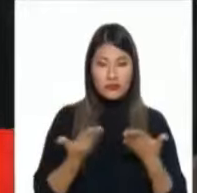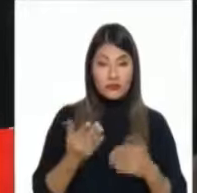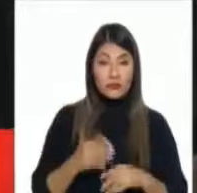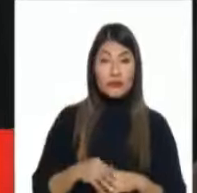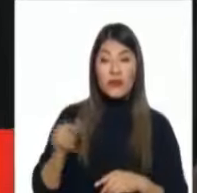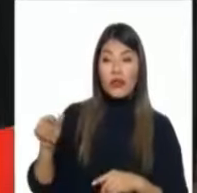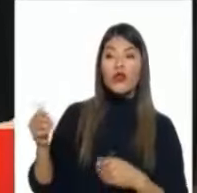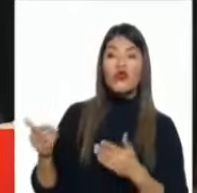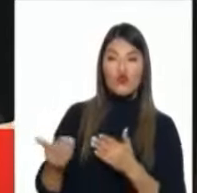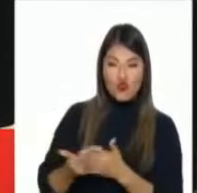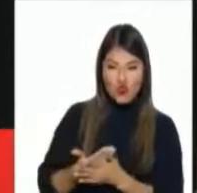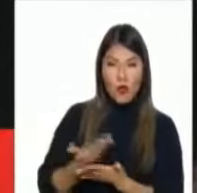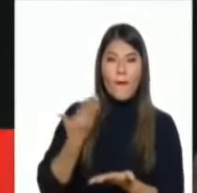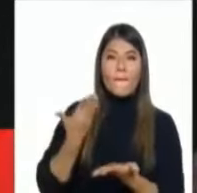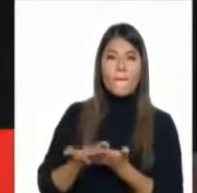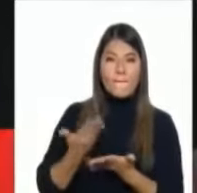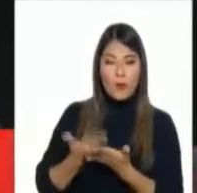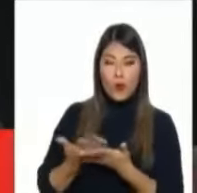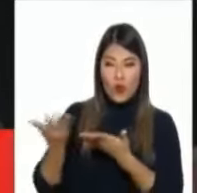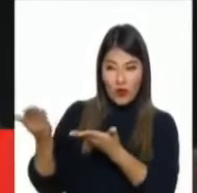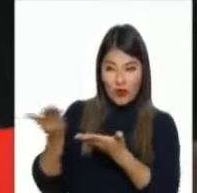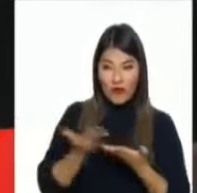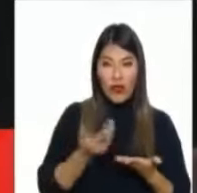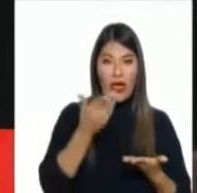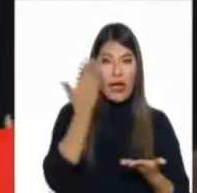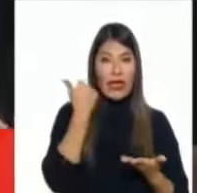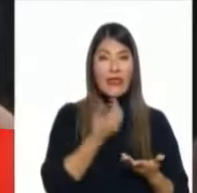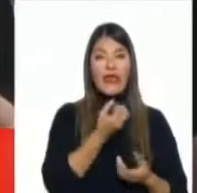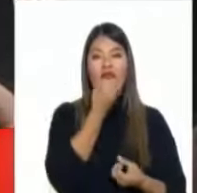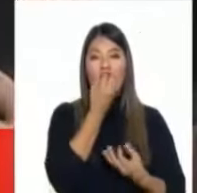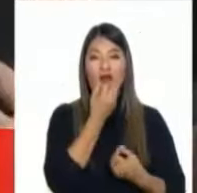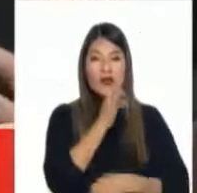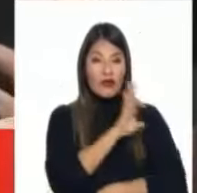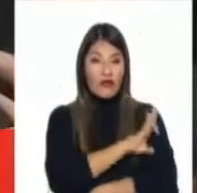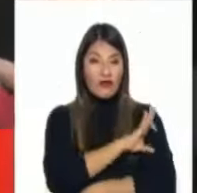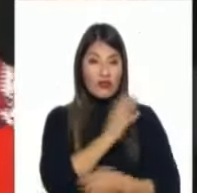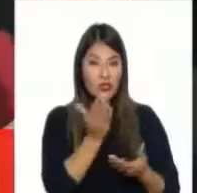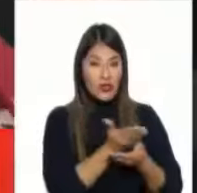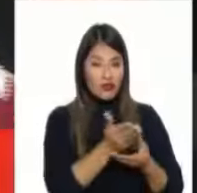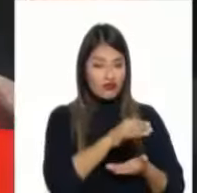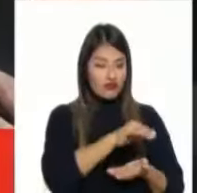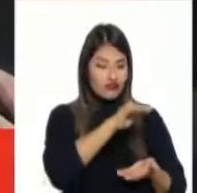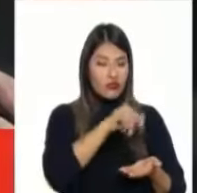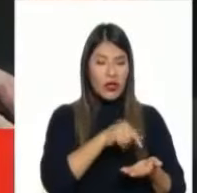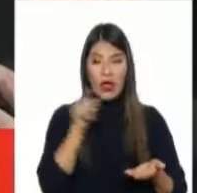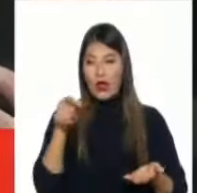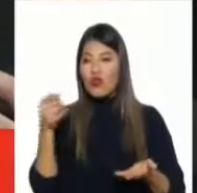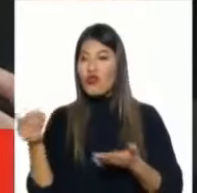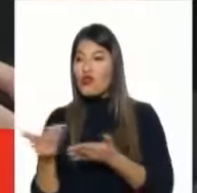Son nuevos elementos que no han sido considerados en esa carpeta. ¿Y por qué no fueron